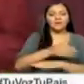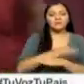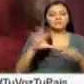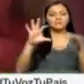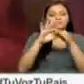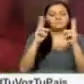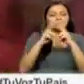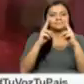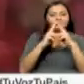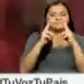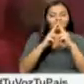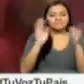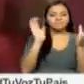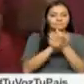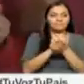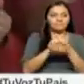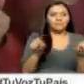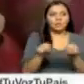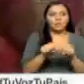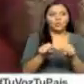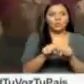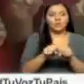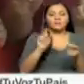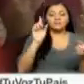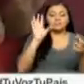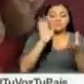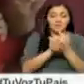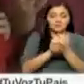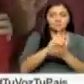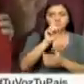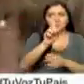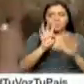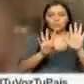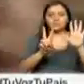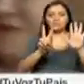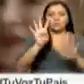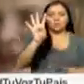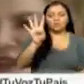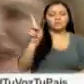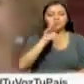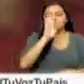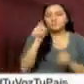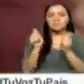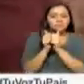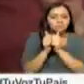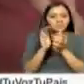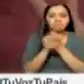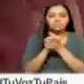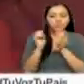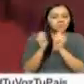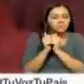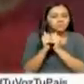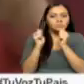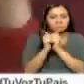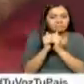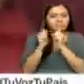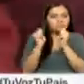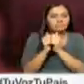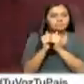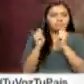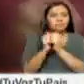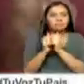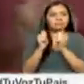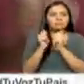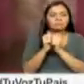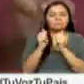se casaron en 1974. Desde entonces, acompañó en las sombras a su esposo en la lucha contra la dictadura, las